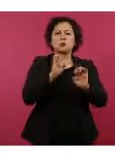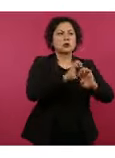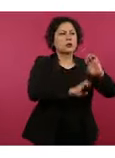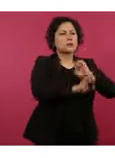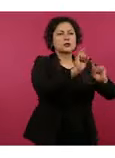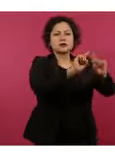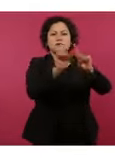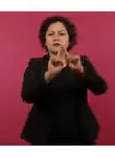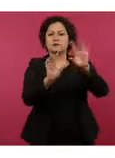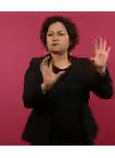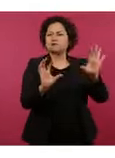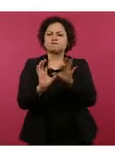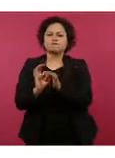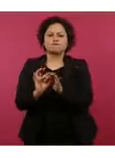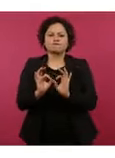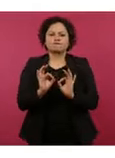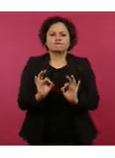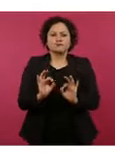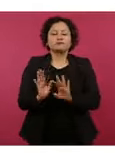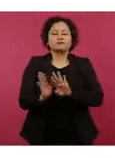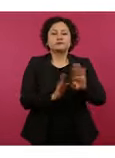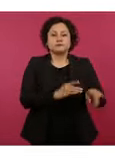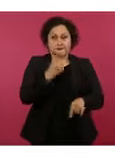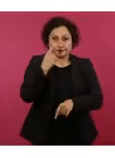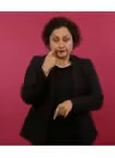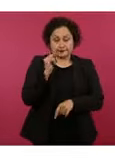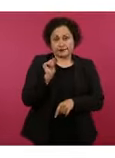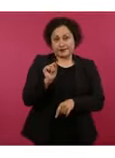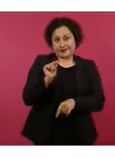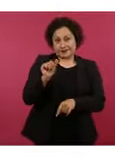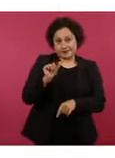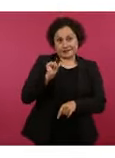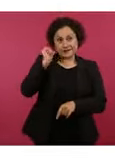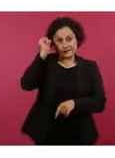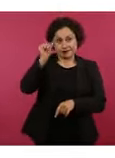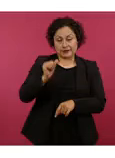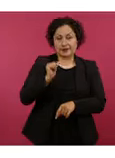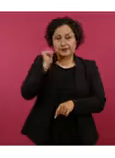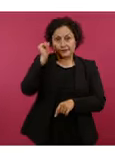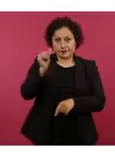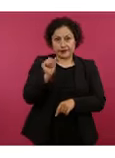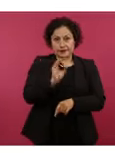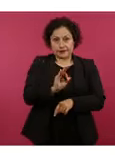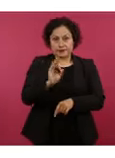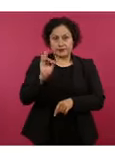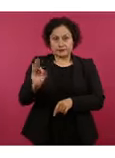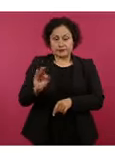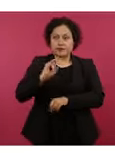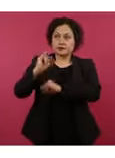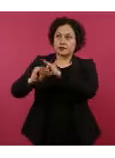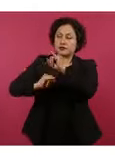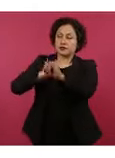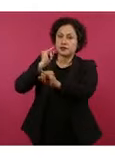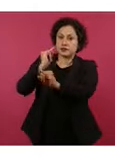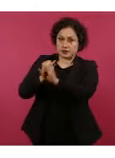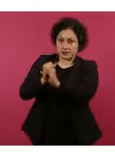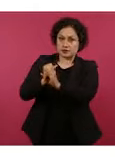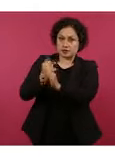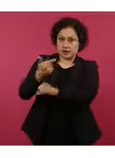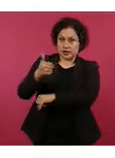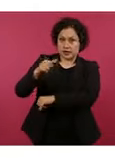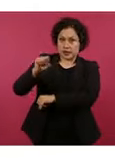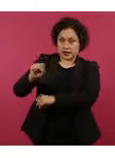los distribuidores. Y tenemos que al 17 de abril de este año, en el referente internacional, el gas por kilogramo,